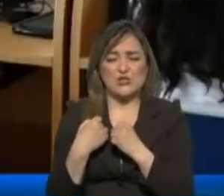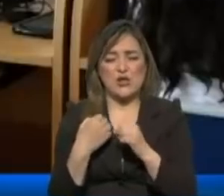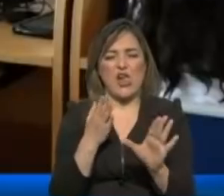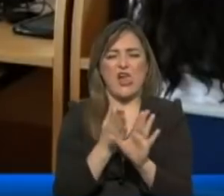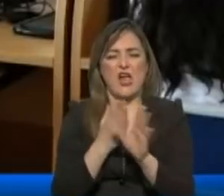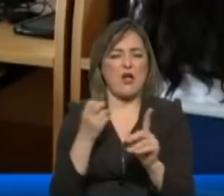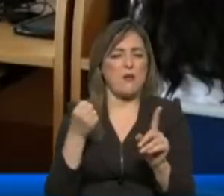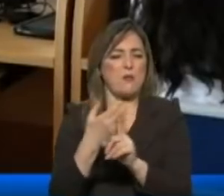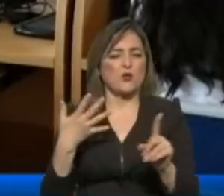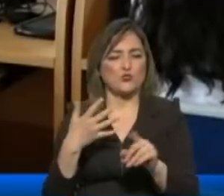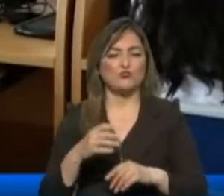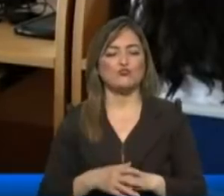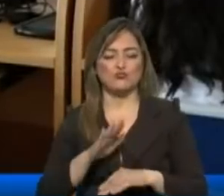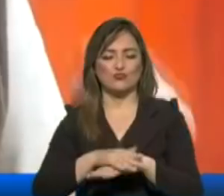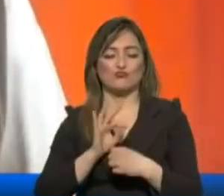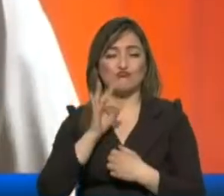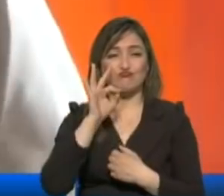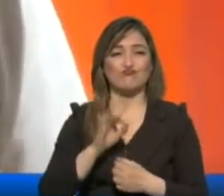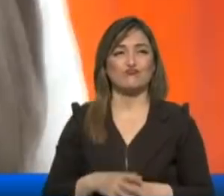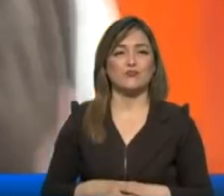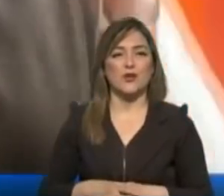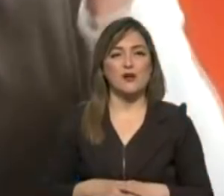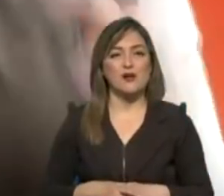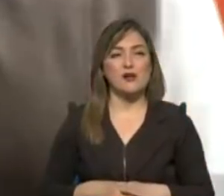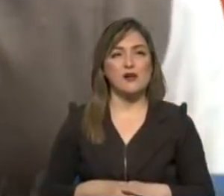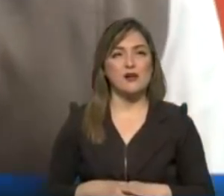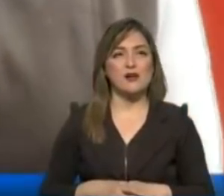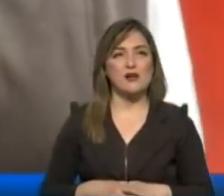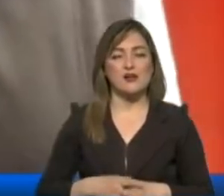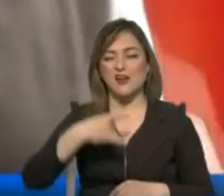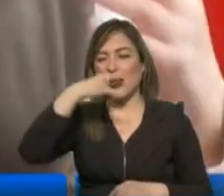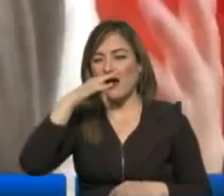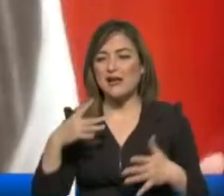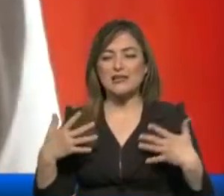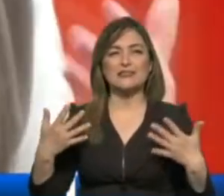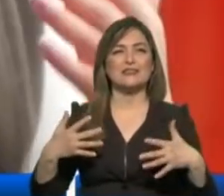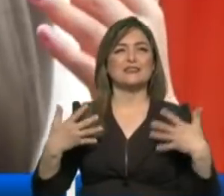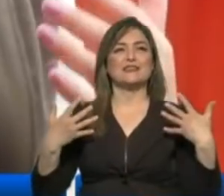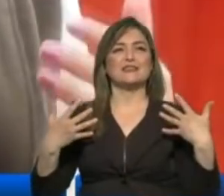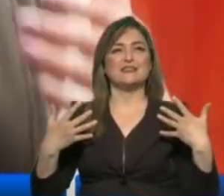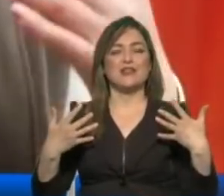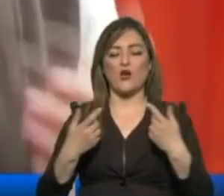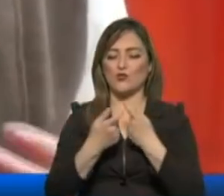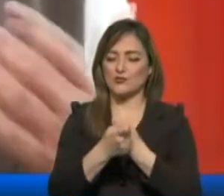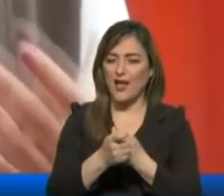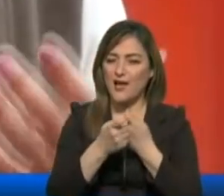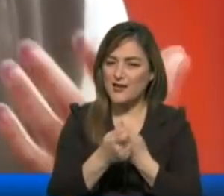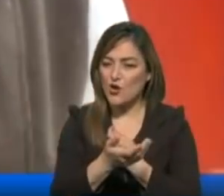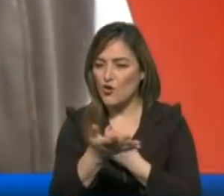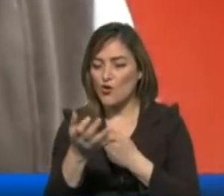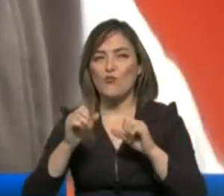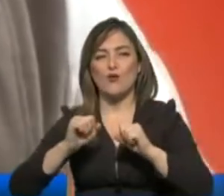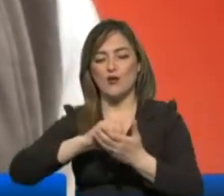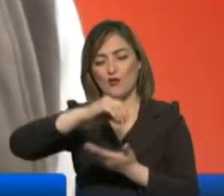nueva realidad debido a la pandemia. Donde hay esos niños tan entusiastas para hacer un taller donde ustedes